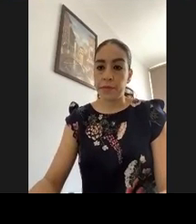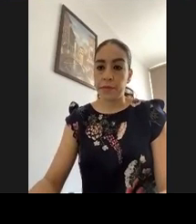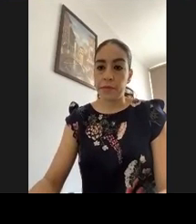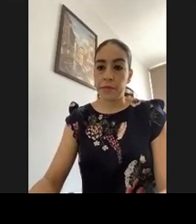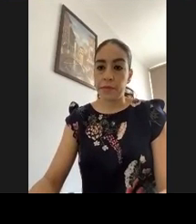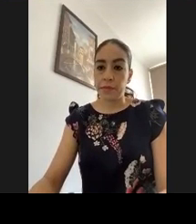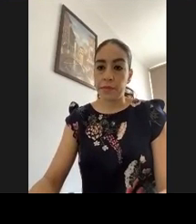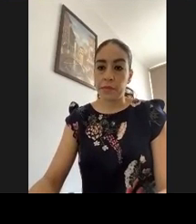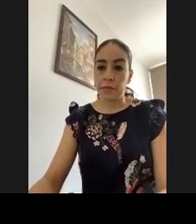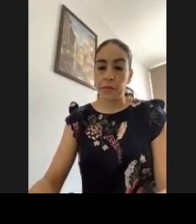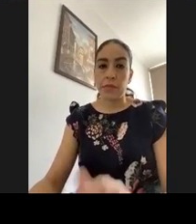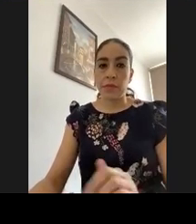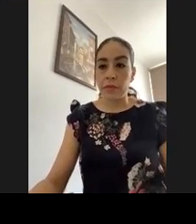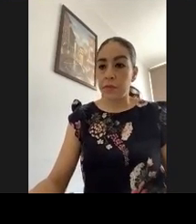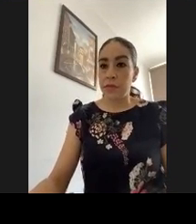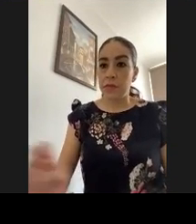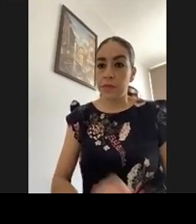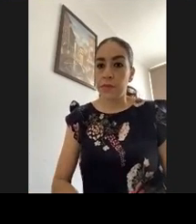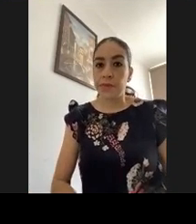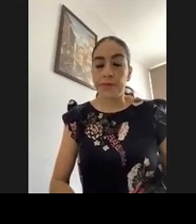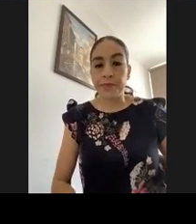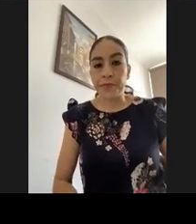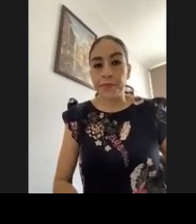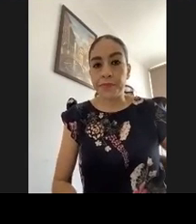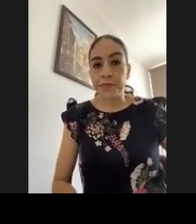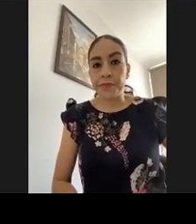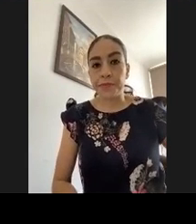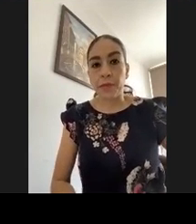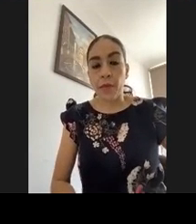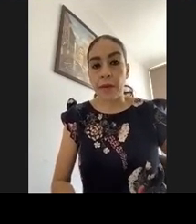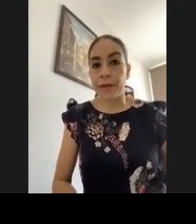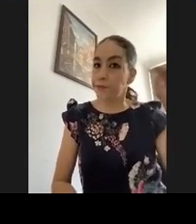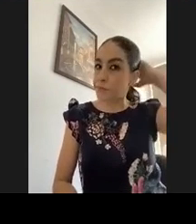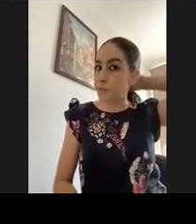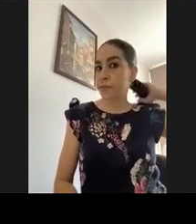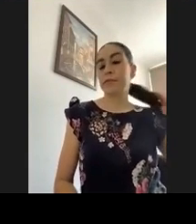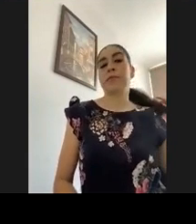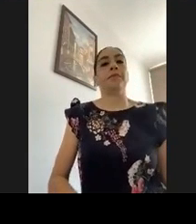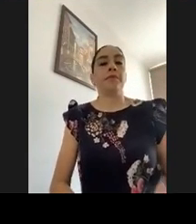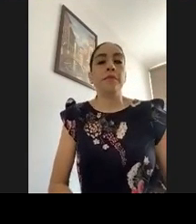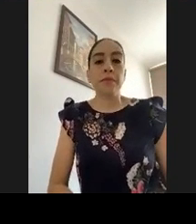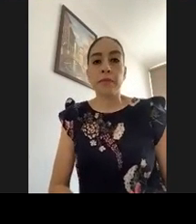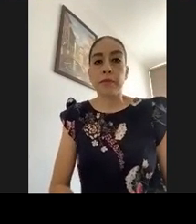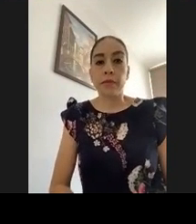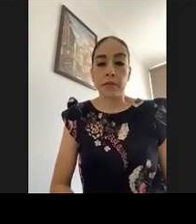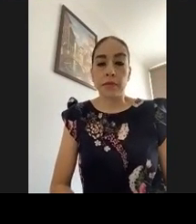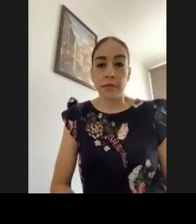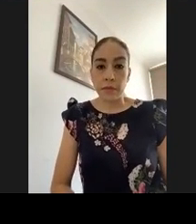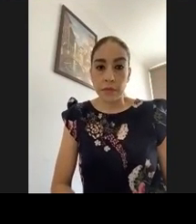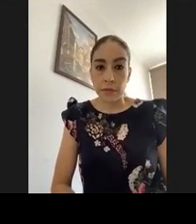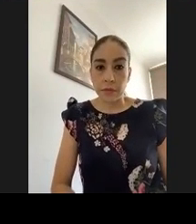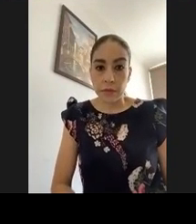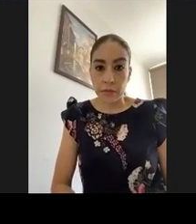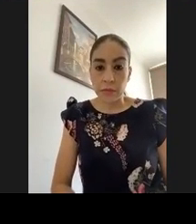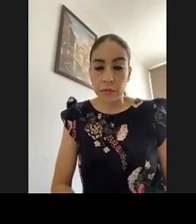ciudadana. Yo en lo particular me siento muy contento por todo el proceso, tanto por la primera, la segunda etapa y